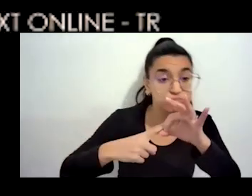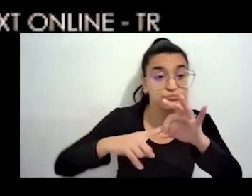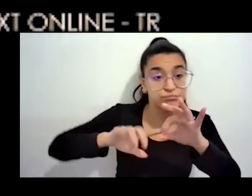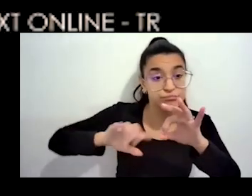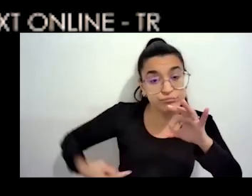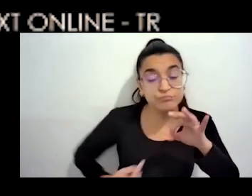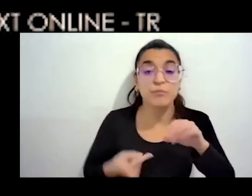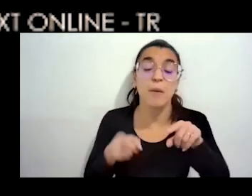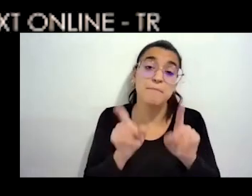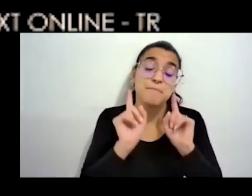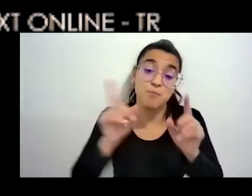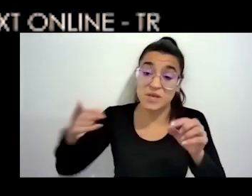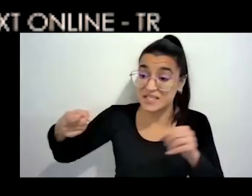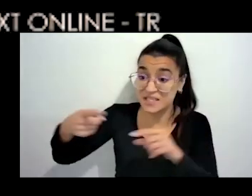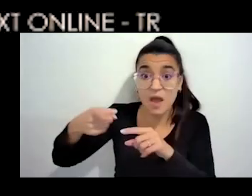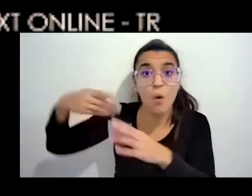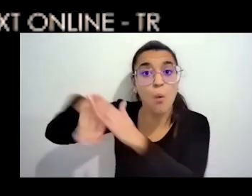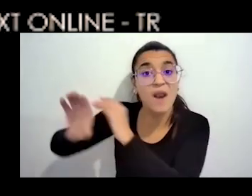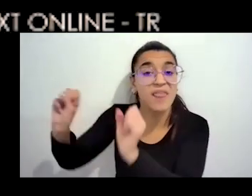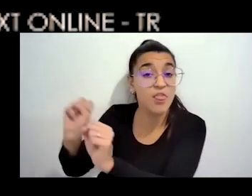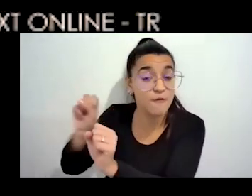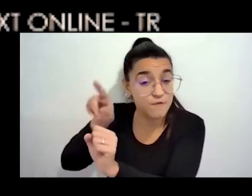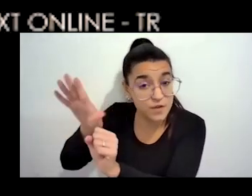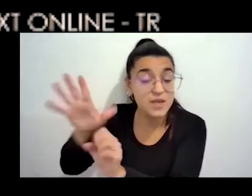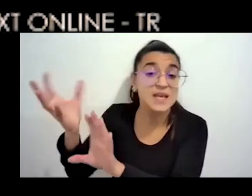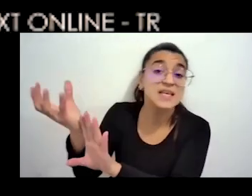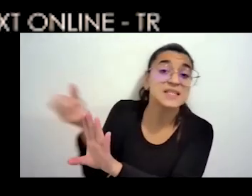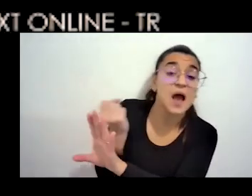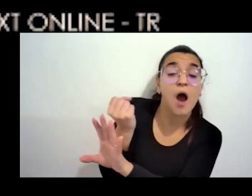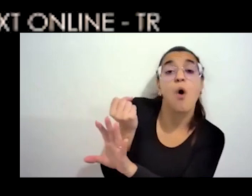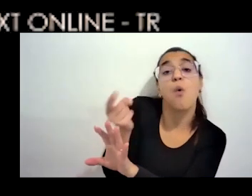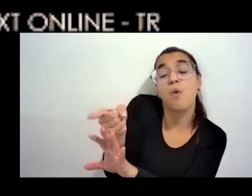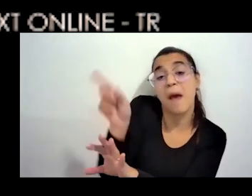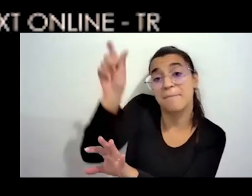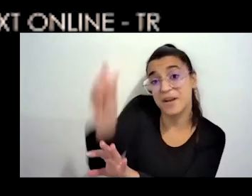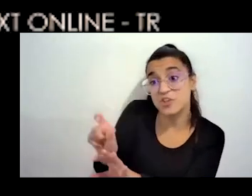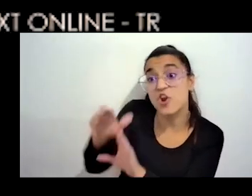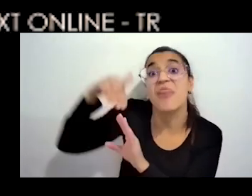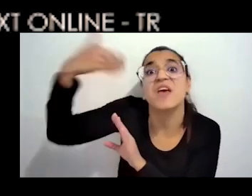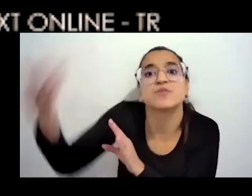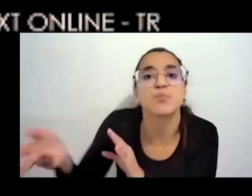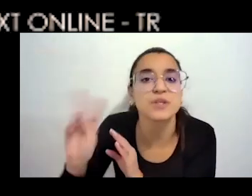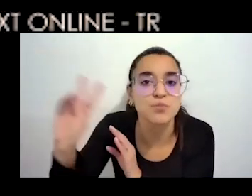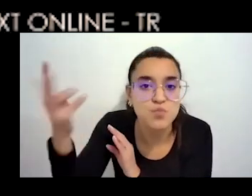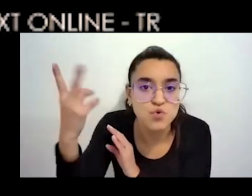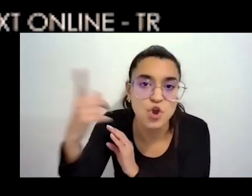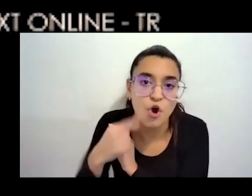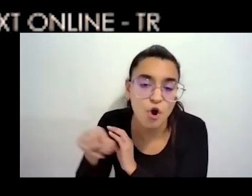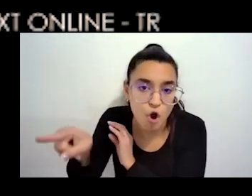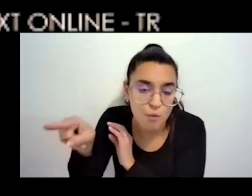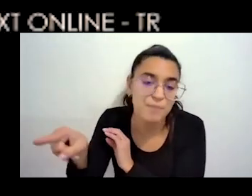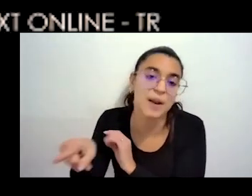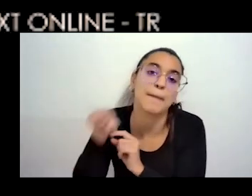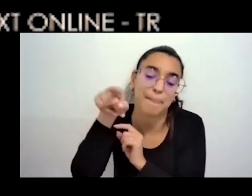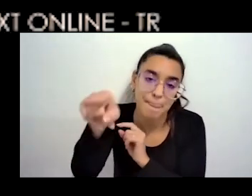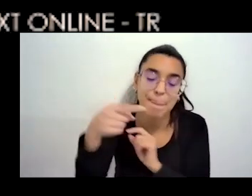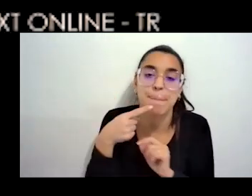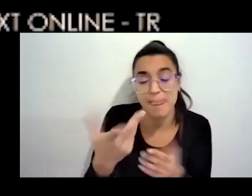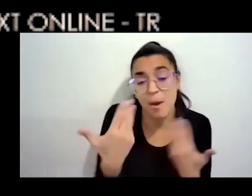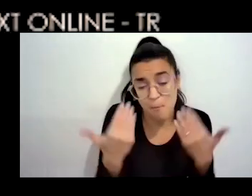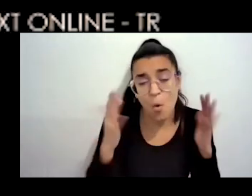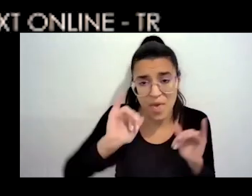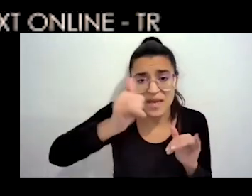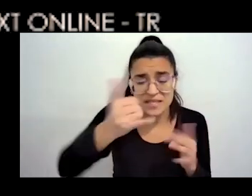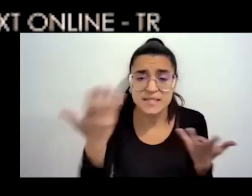muestra de semen crioconservados extraídos a una persona que luego falleció debe considerarse una práctica permitida a tenor